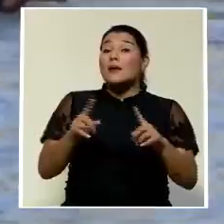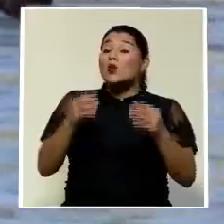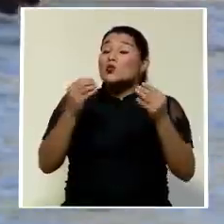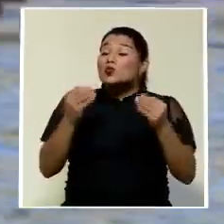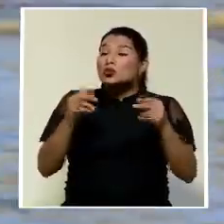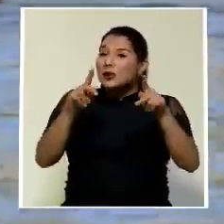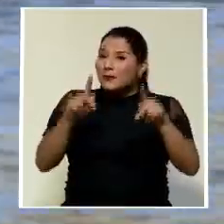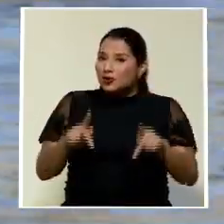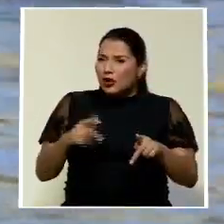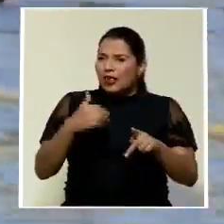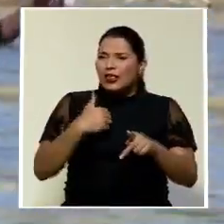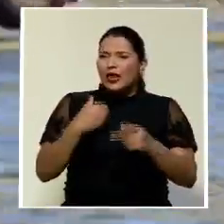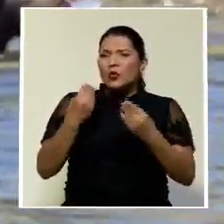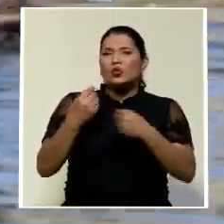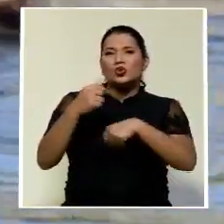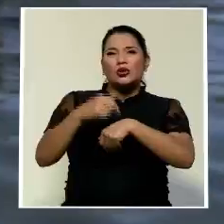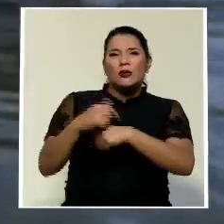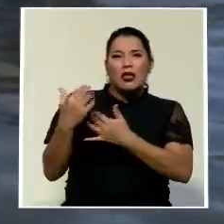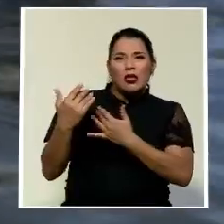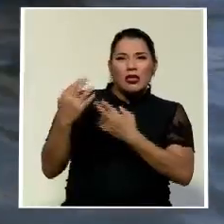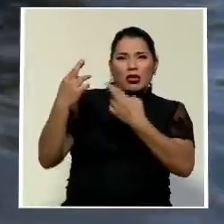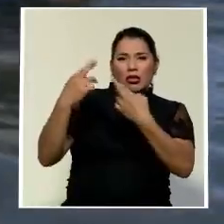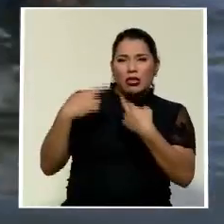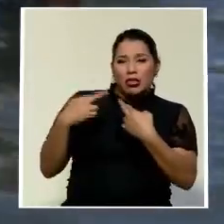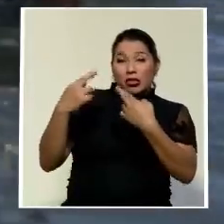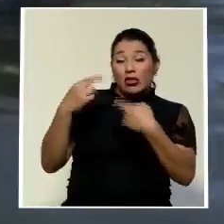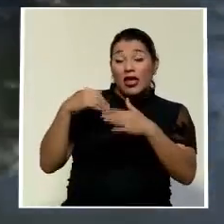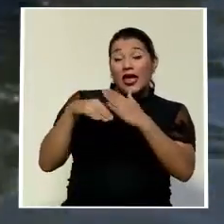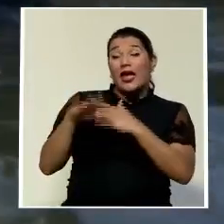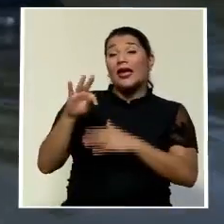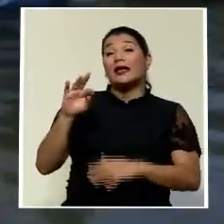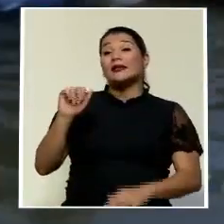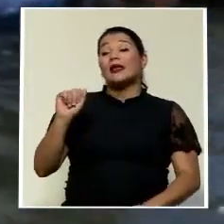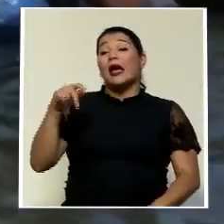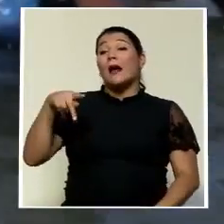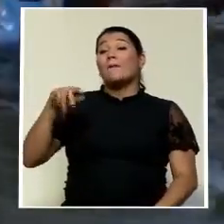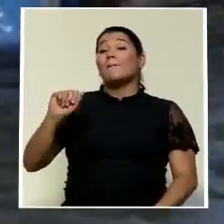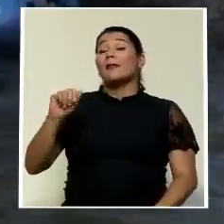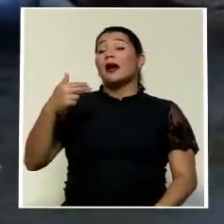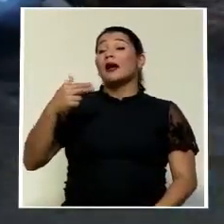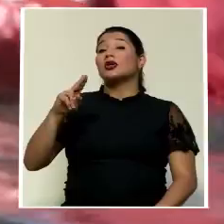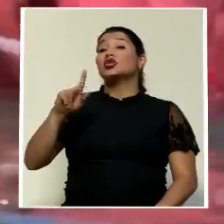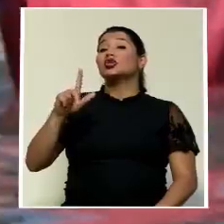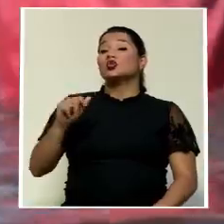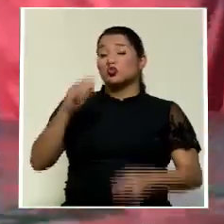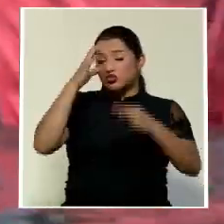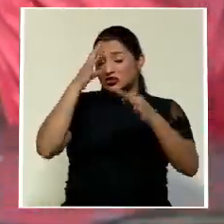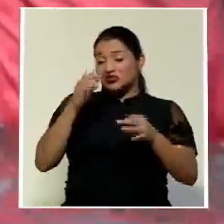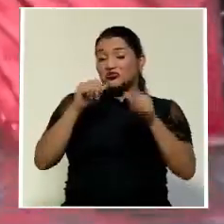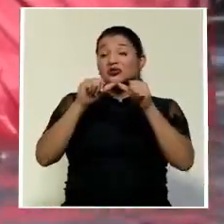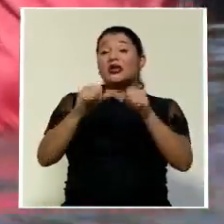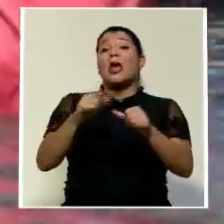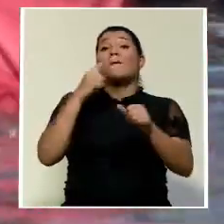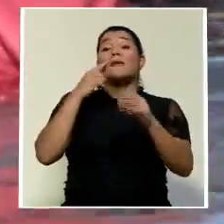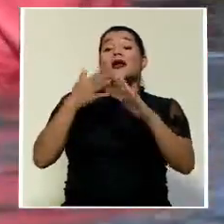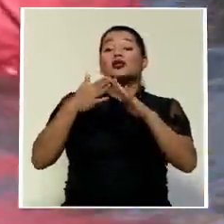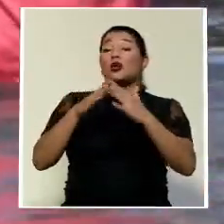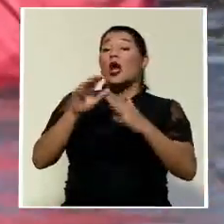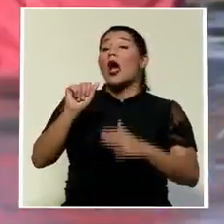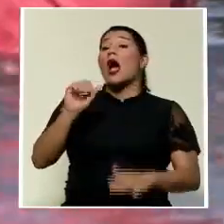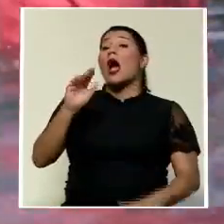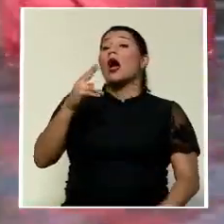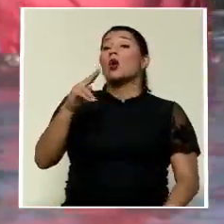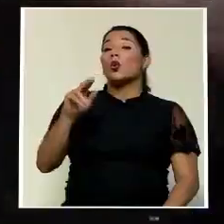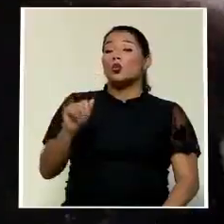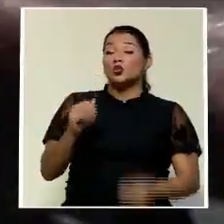que llevaban meses esperando la respuesta a su solicitud en Tapachula decidieron continuar su marcha hacia Ciudad Acuña, donde cientos acampan en un parque o